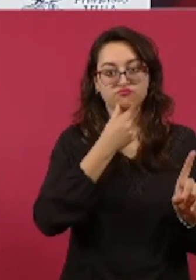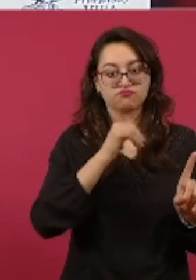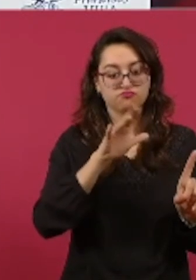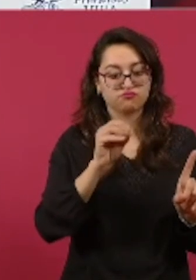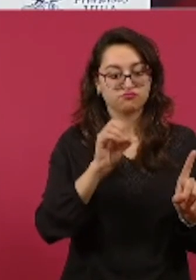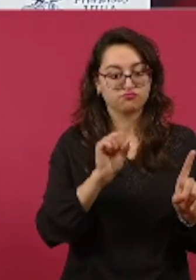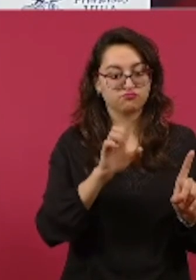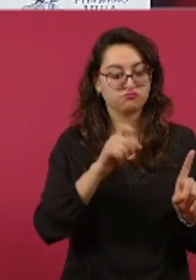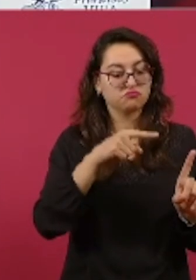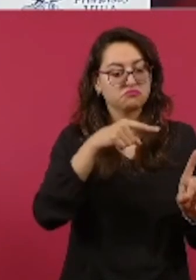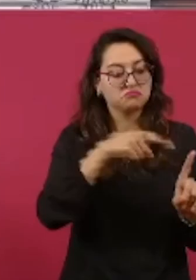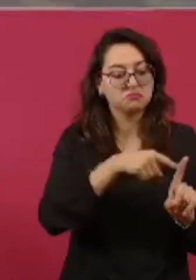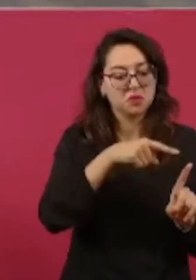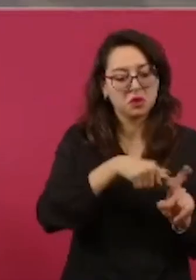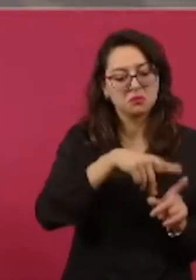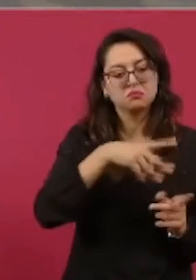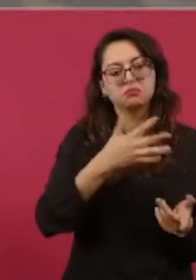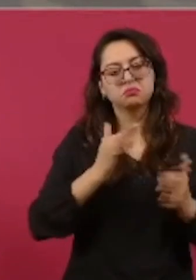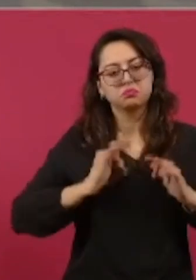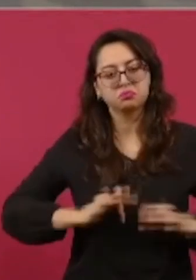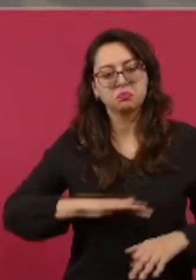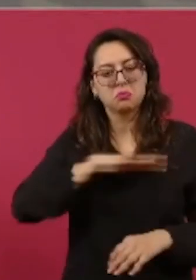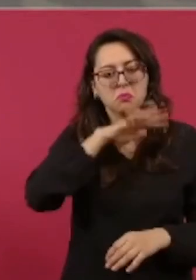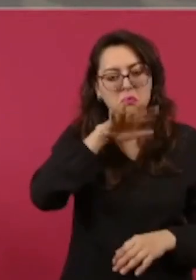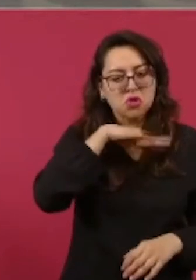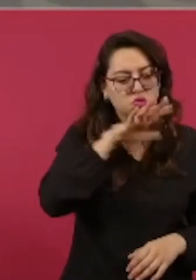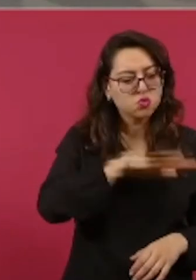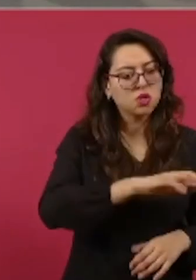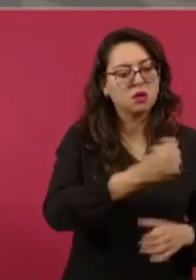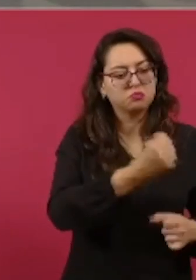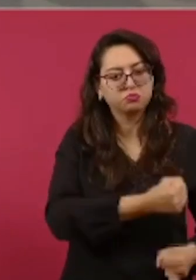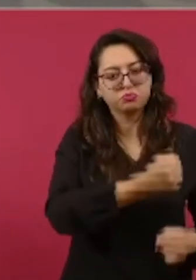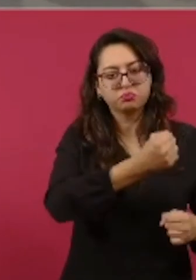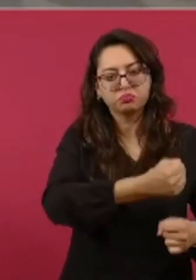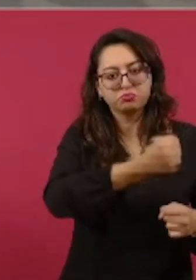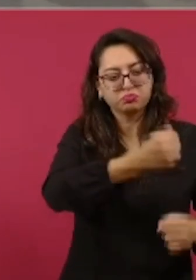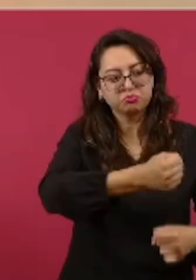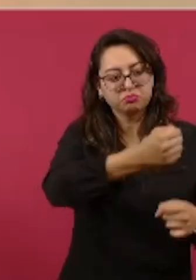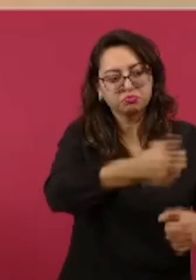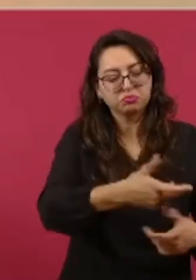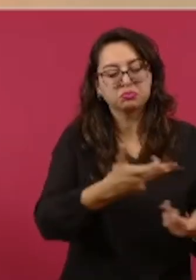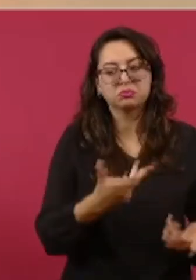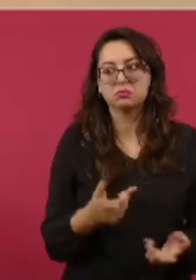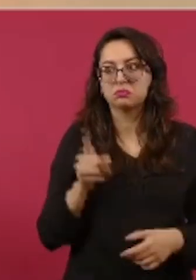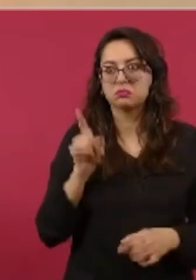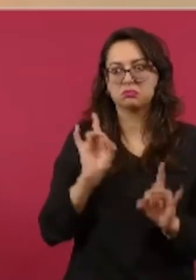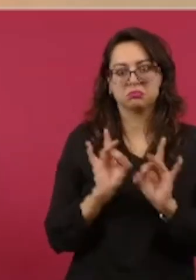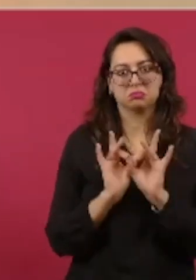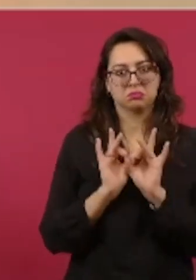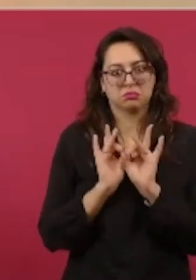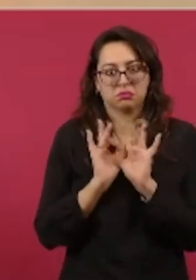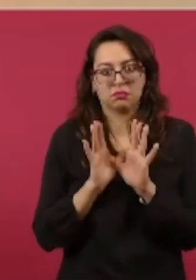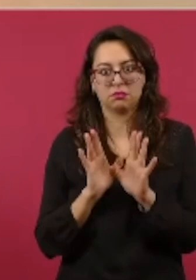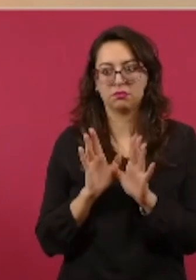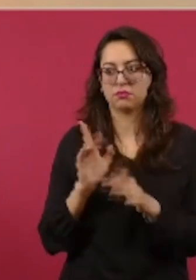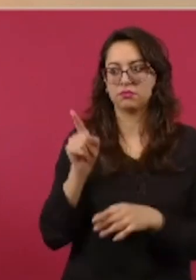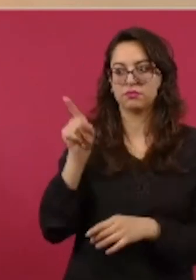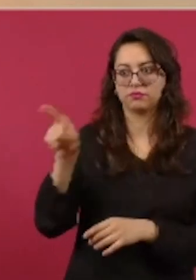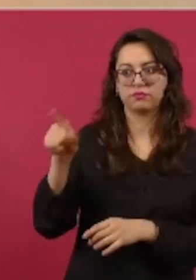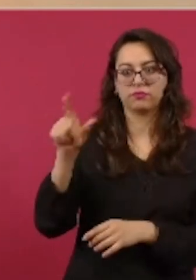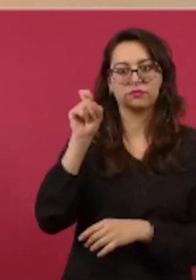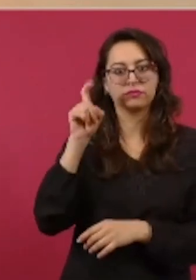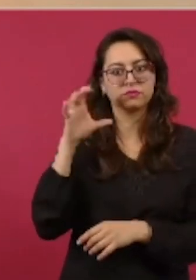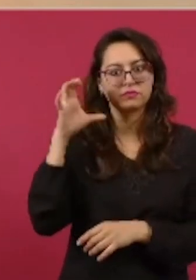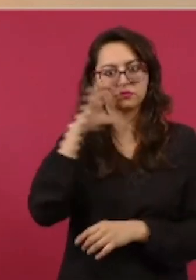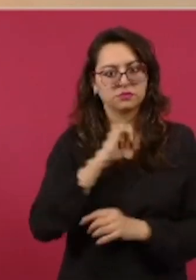un pepenador que fue detenido en diciembre del 2018 por elementos de la Fiscalía General de Justicia del estado de